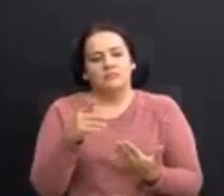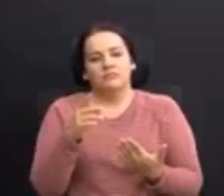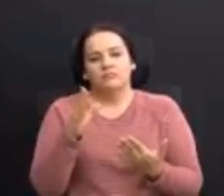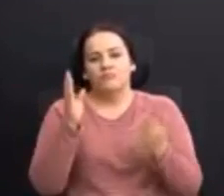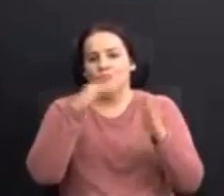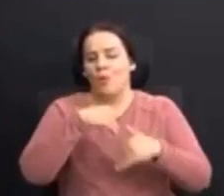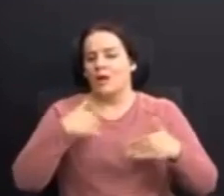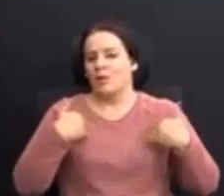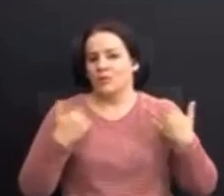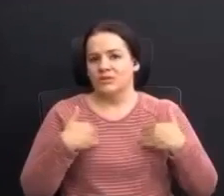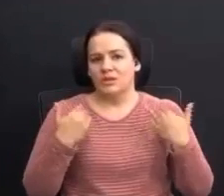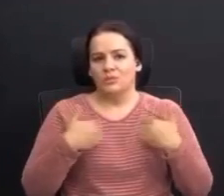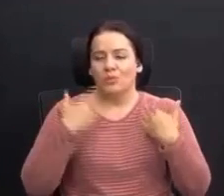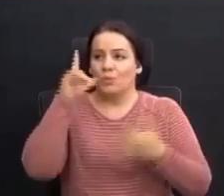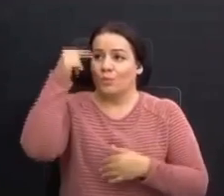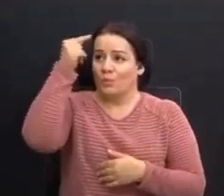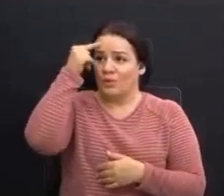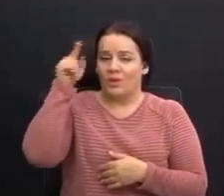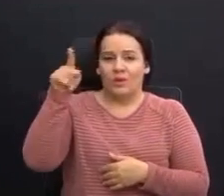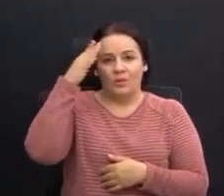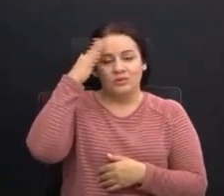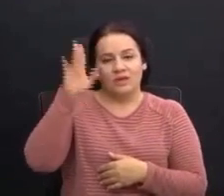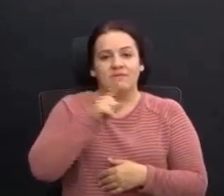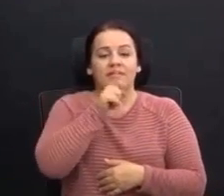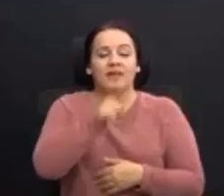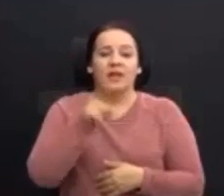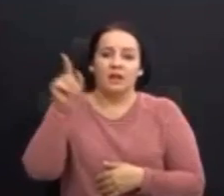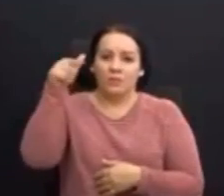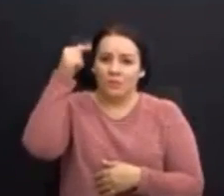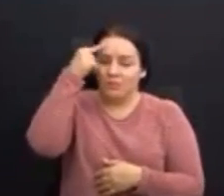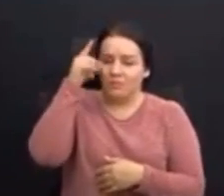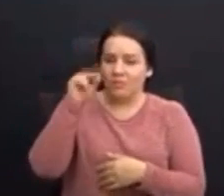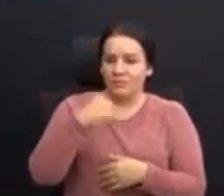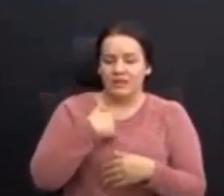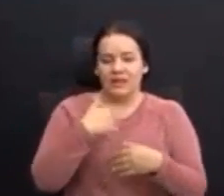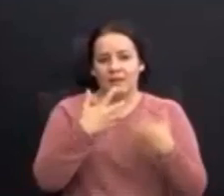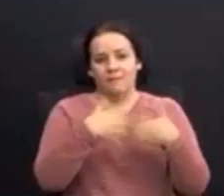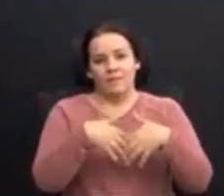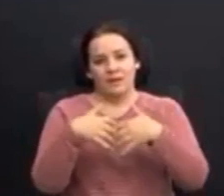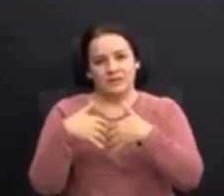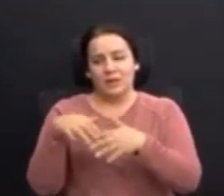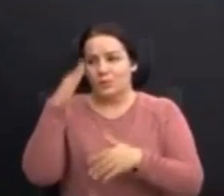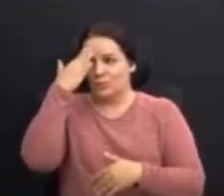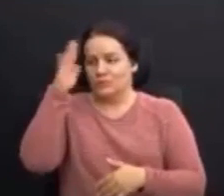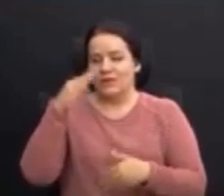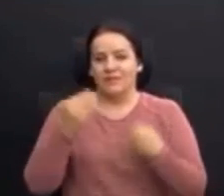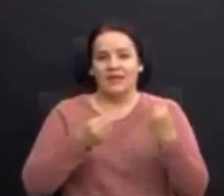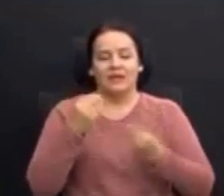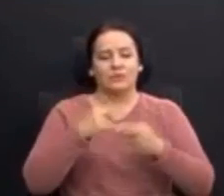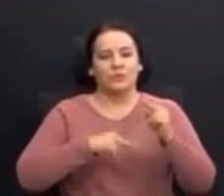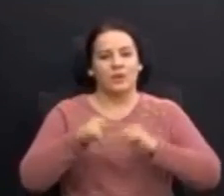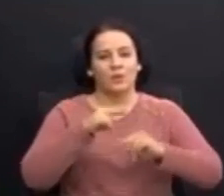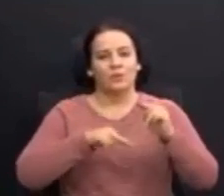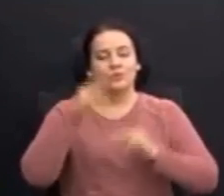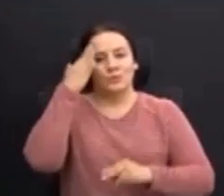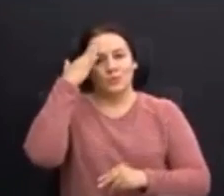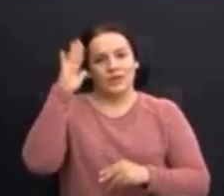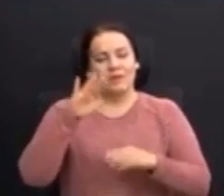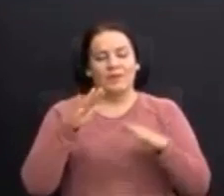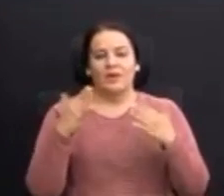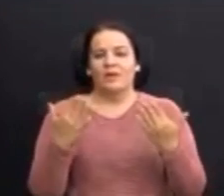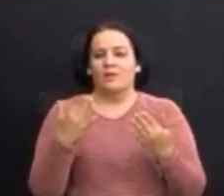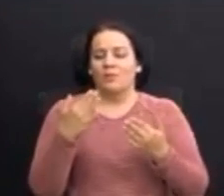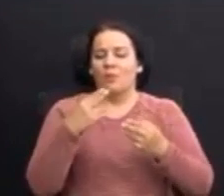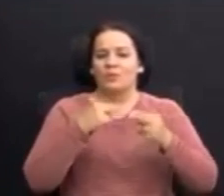Ejecutivo que no sabe la realidad, es un Poder Ejecutivo que no tiene empresarios en el Poder Ejecutivo, no saben lo que es un negocio, no saben lo que es un negocio con un problema de flujo de